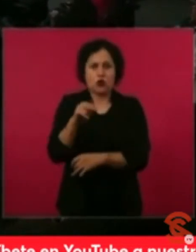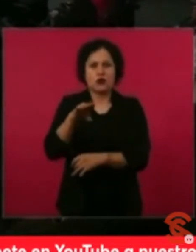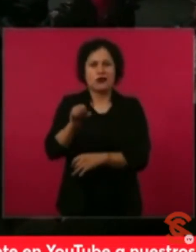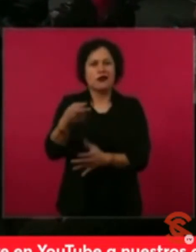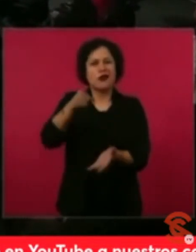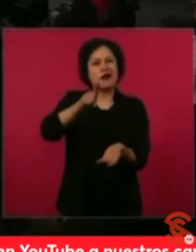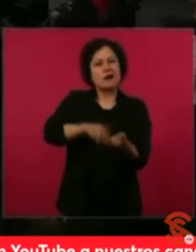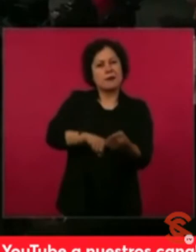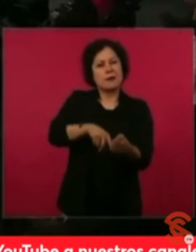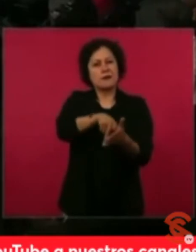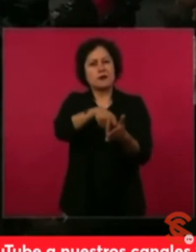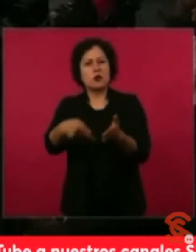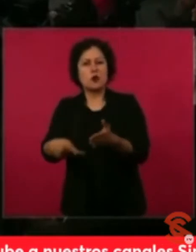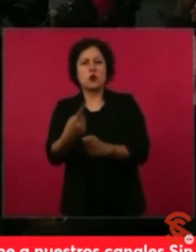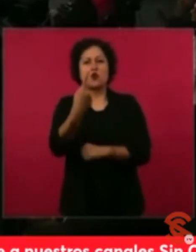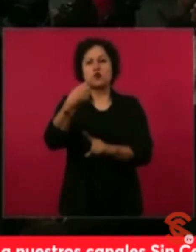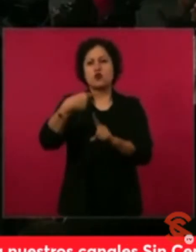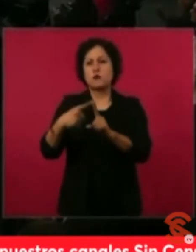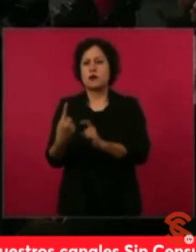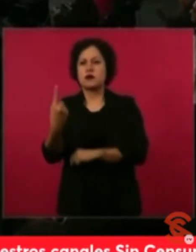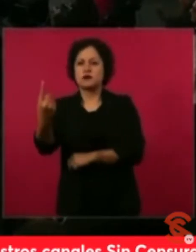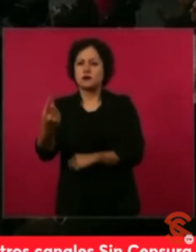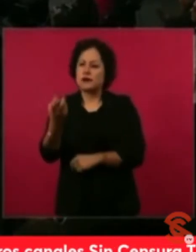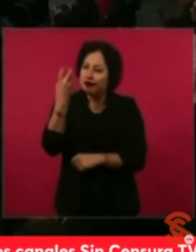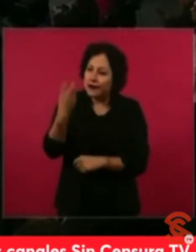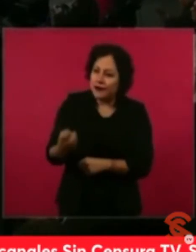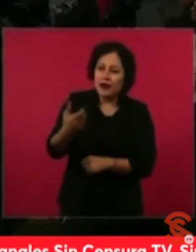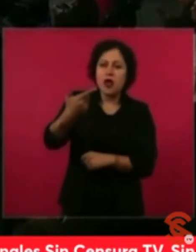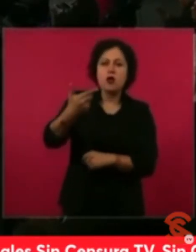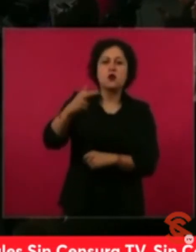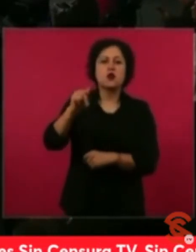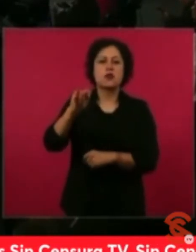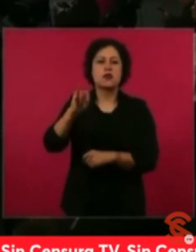1+1, Luis Gutiérrez,